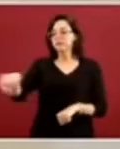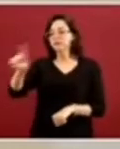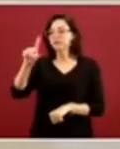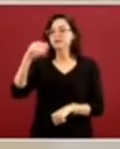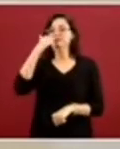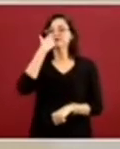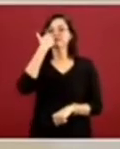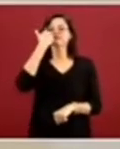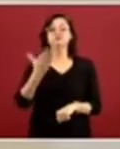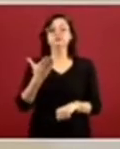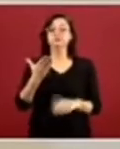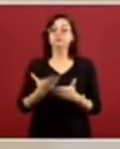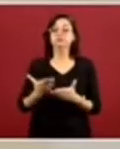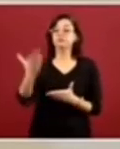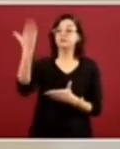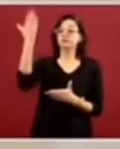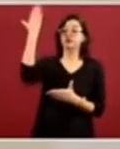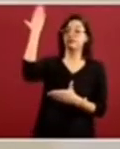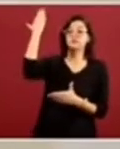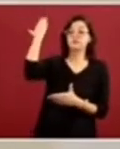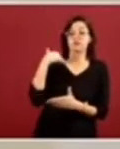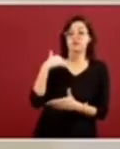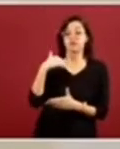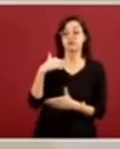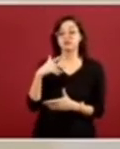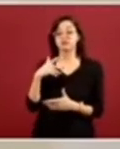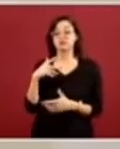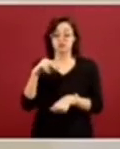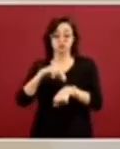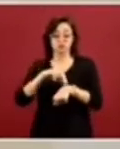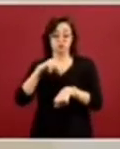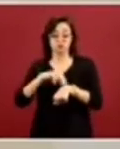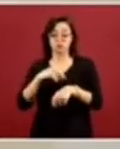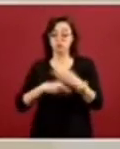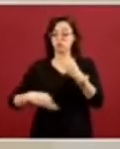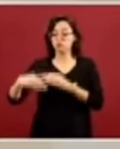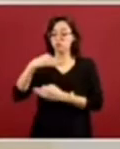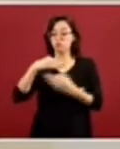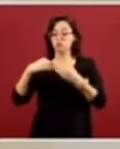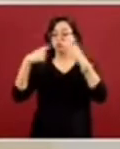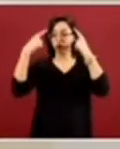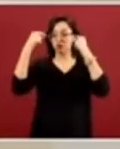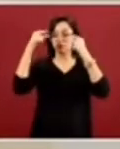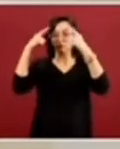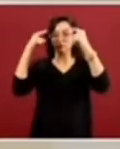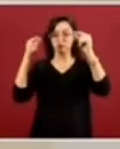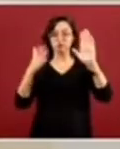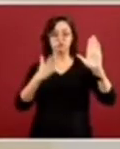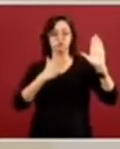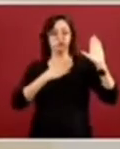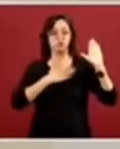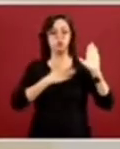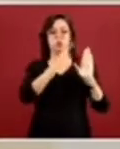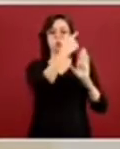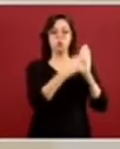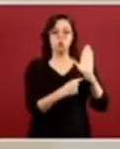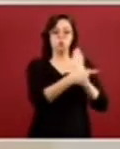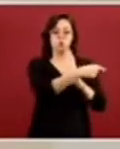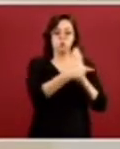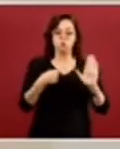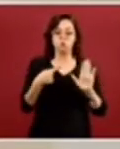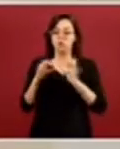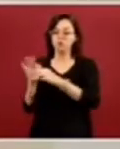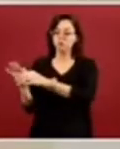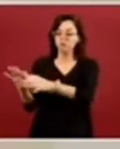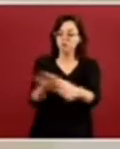cumplir con ese juramento que todos los médicos hacemos y nos une por el bien, nos une por la